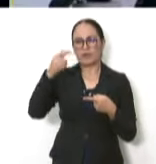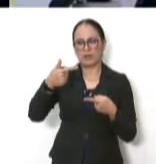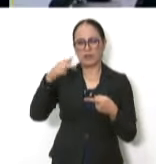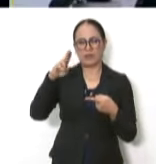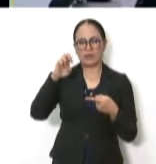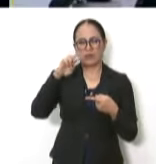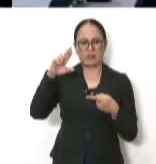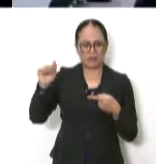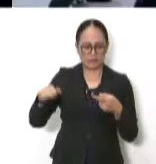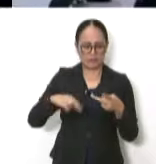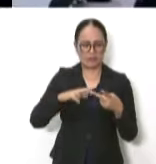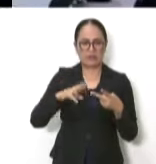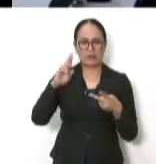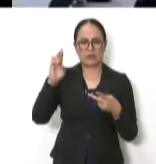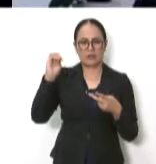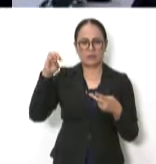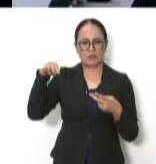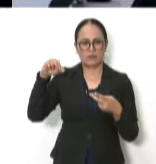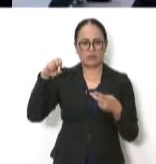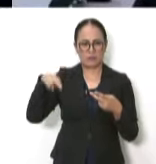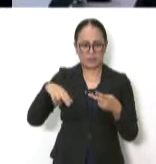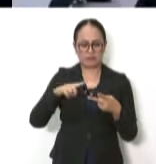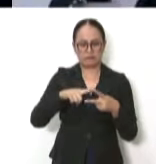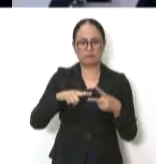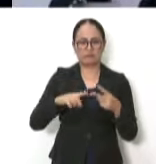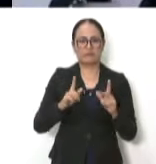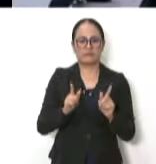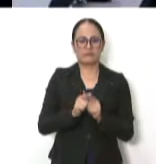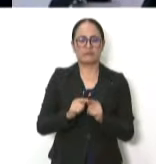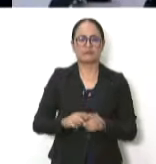la comisionada Román el acuerdo mencionado.